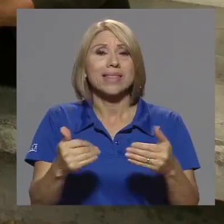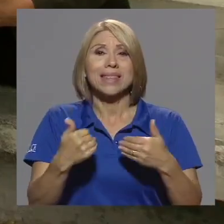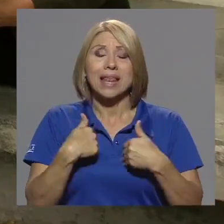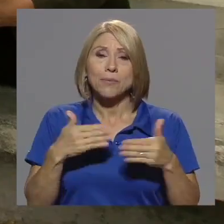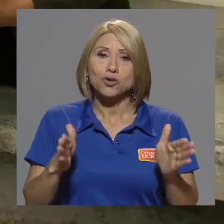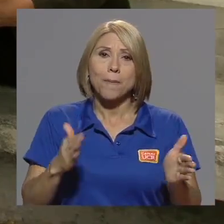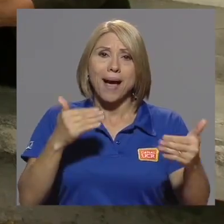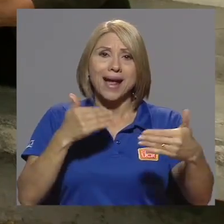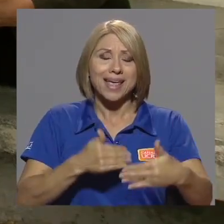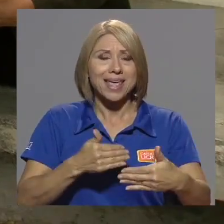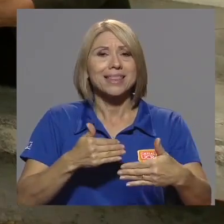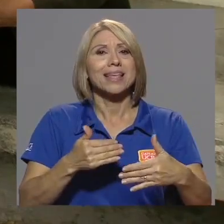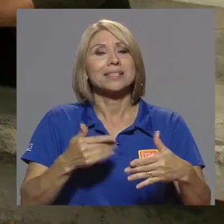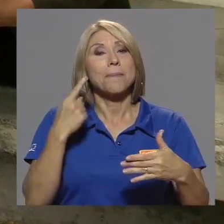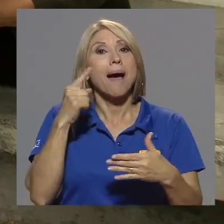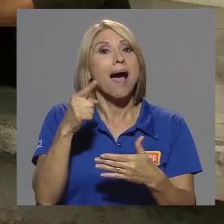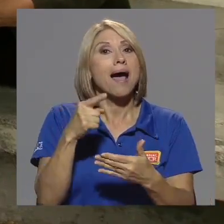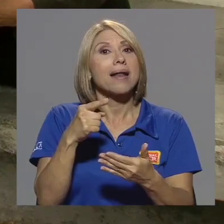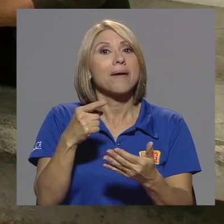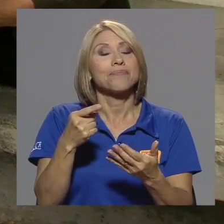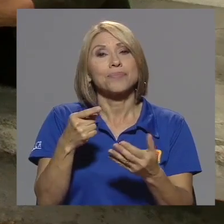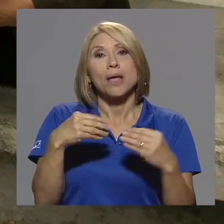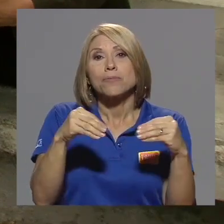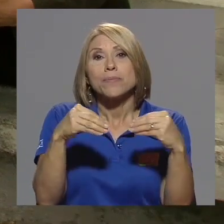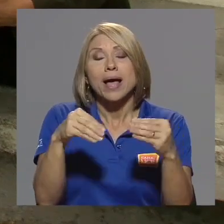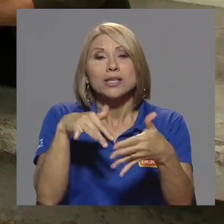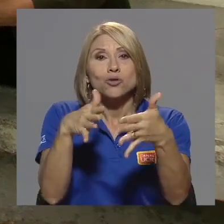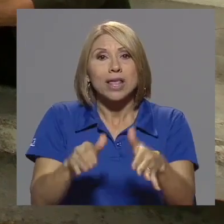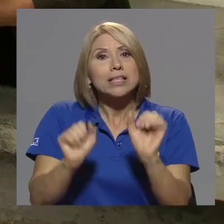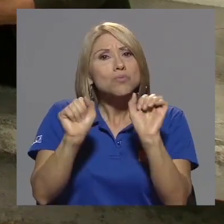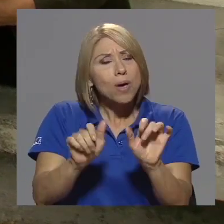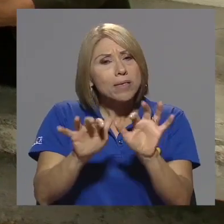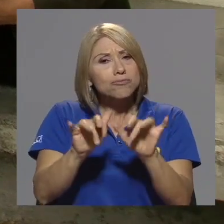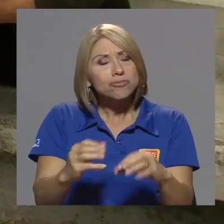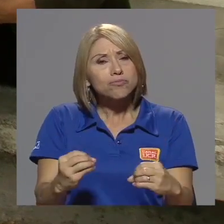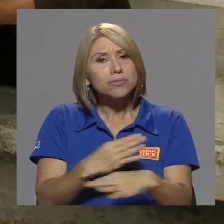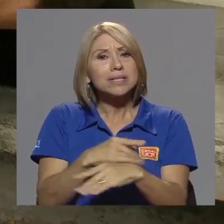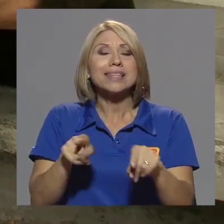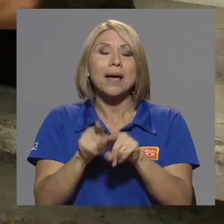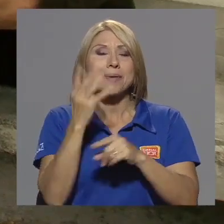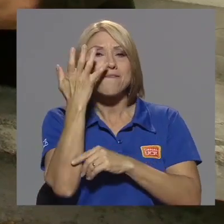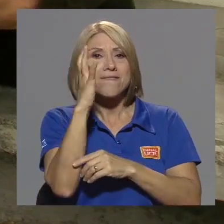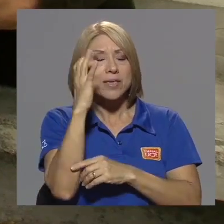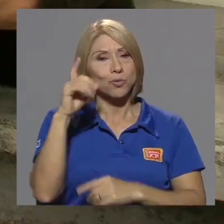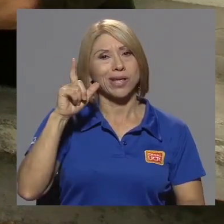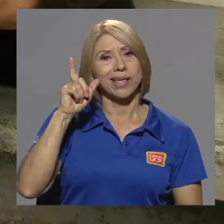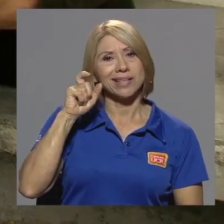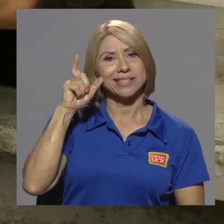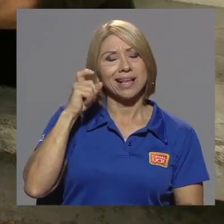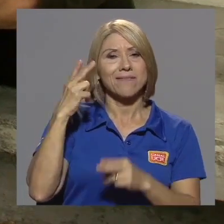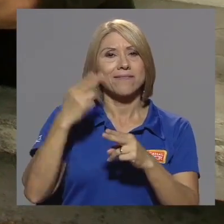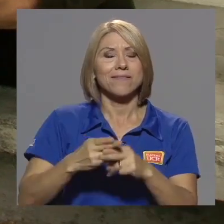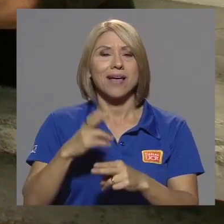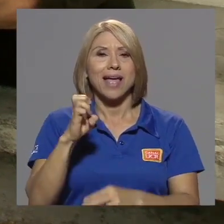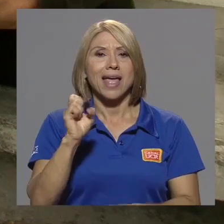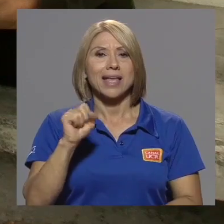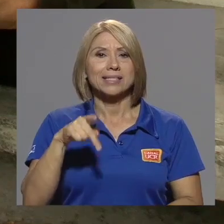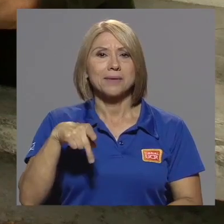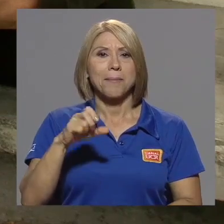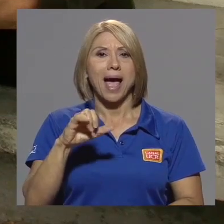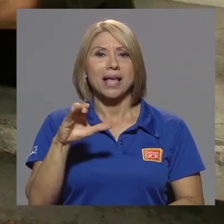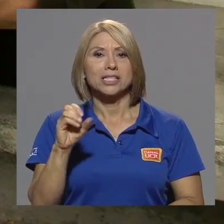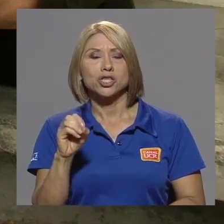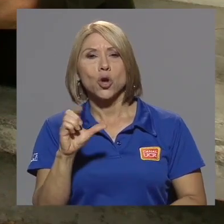También importante, tenemos unos paquetes de estudiantes, entonces nos pueden escribir, y también en Facebook e Instagram